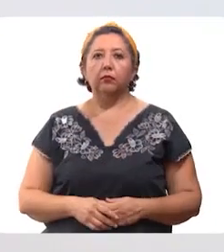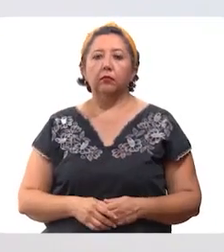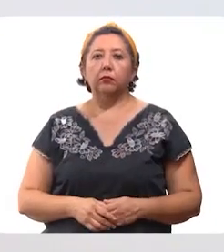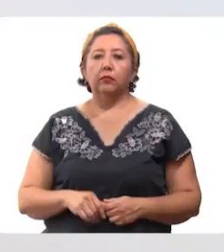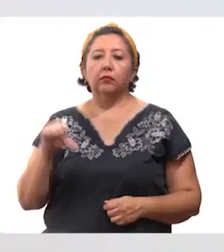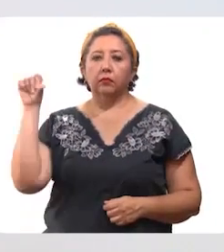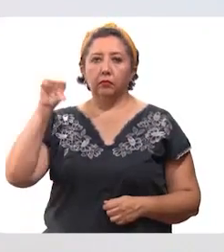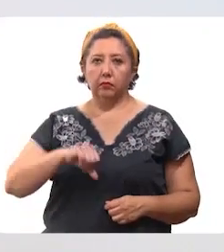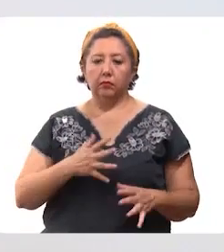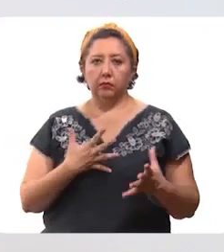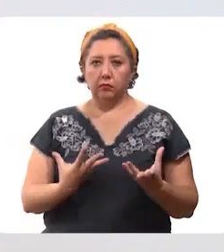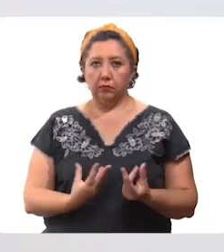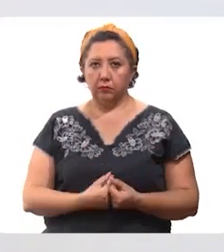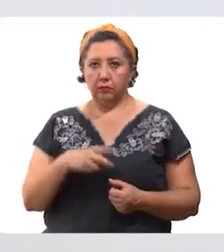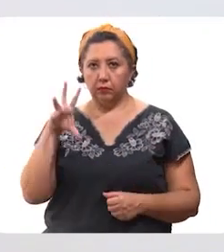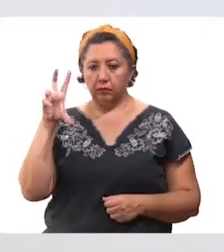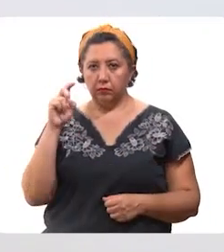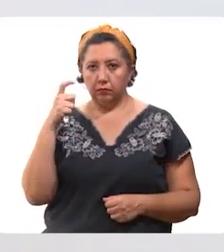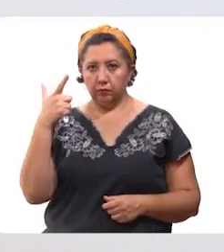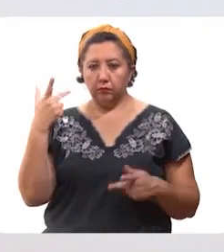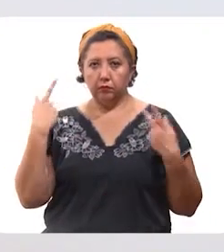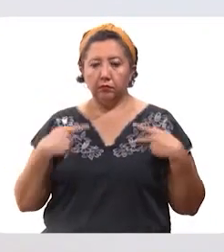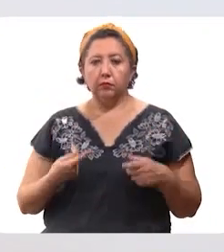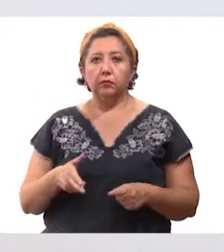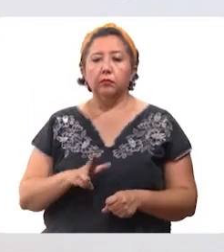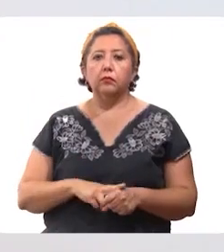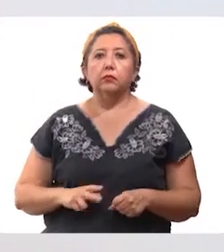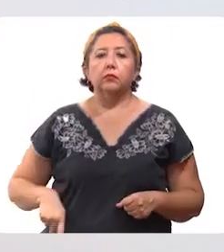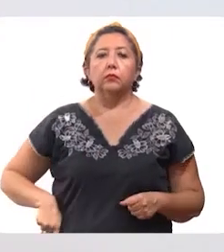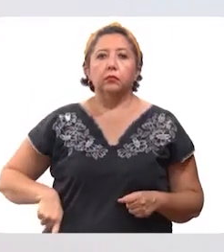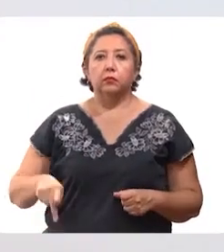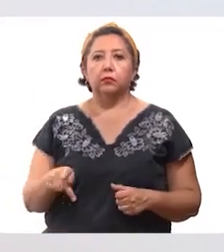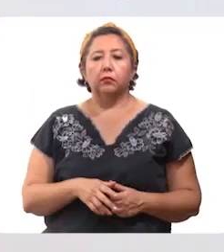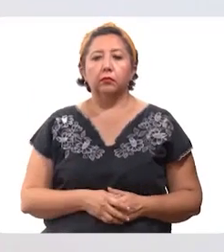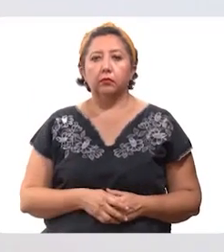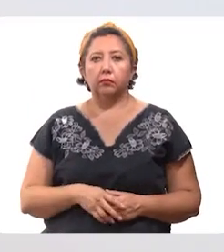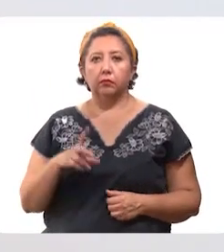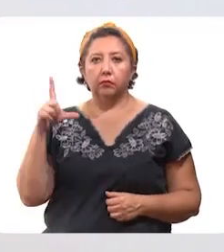diarios. El día de hoy tenemos 37 pacientes en hospitales públicos.